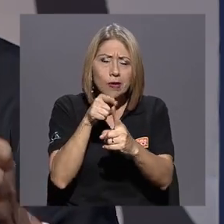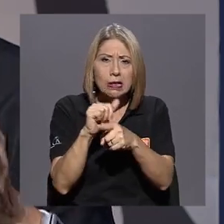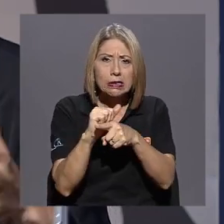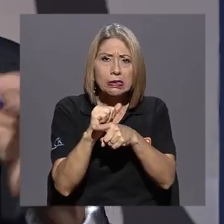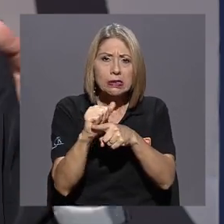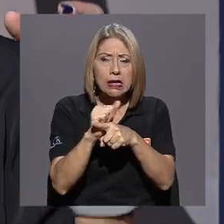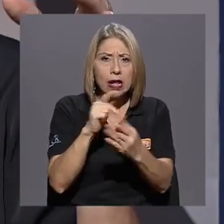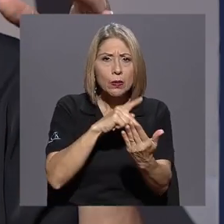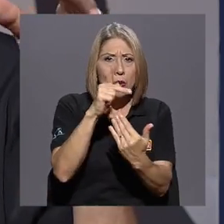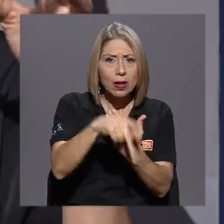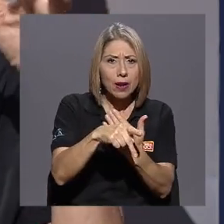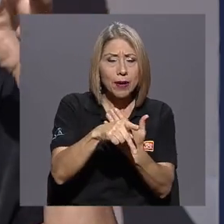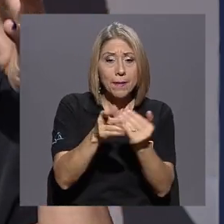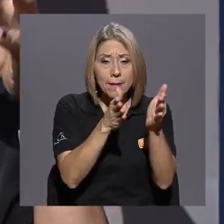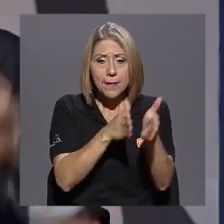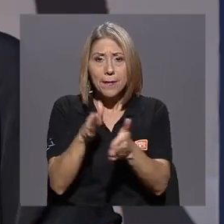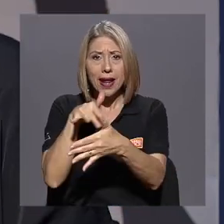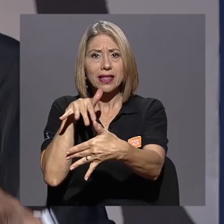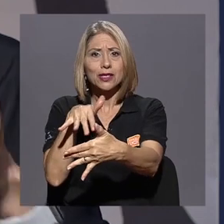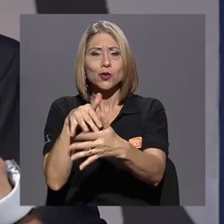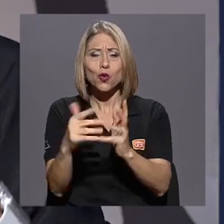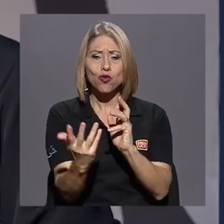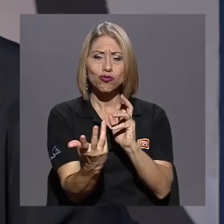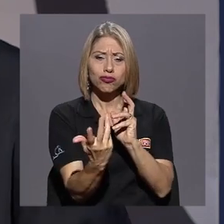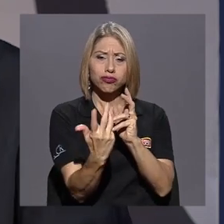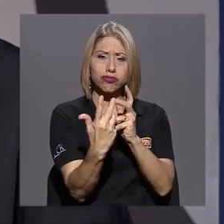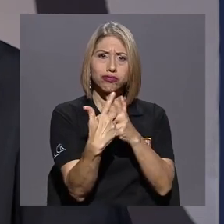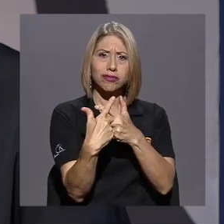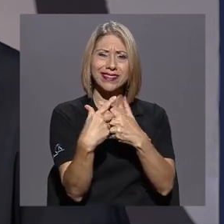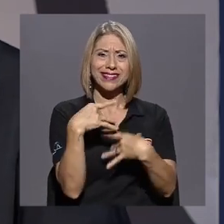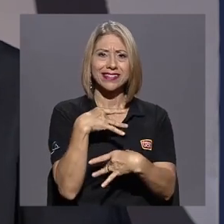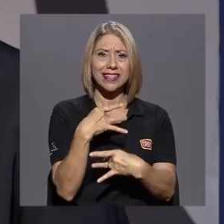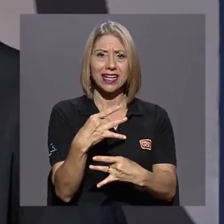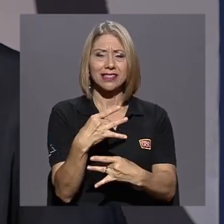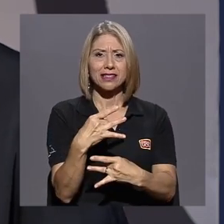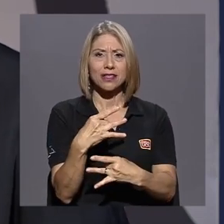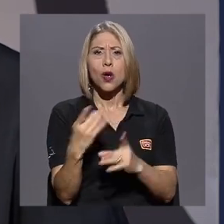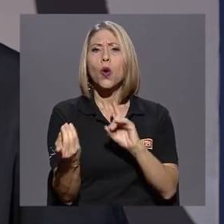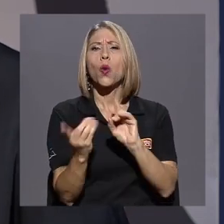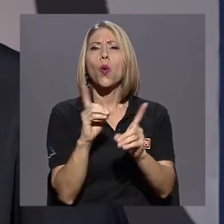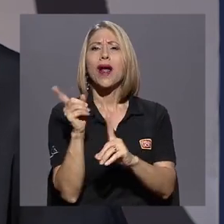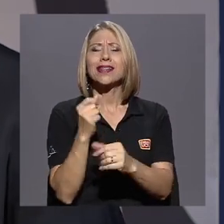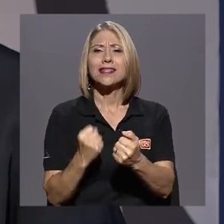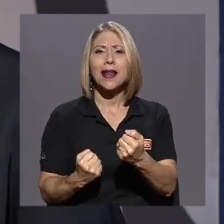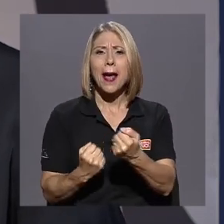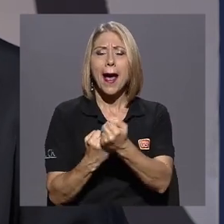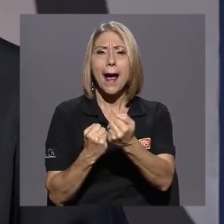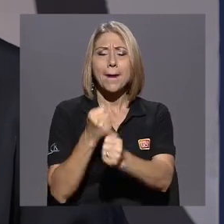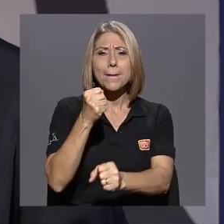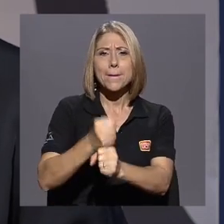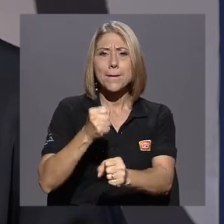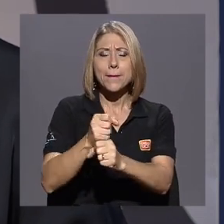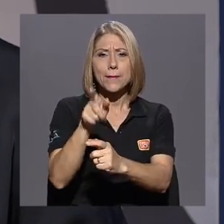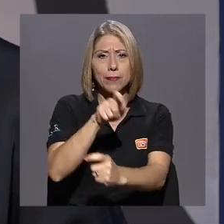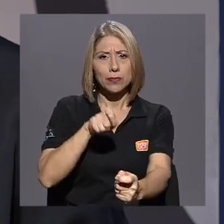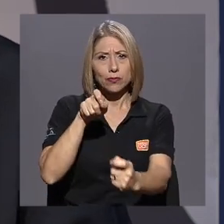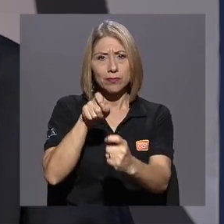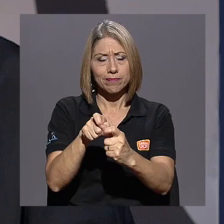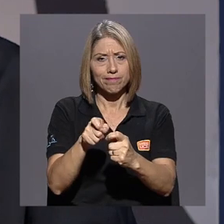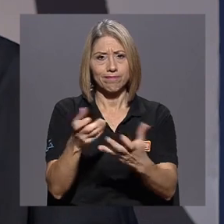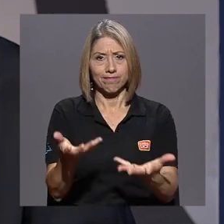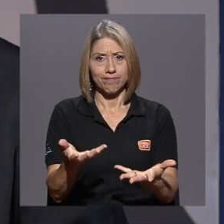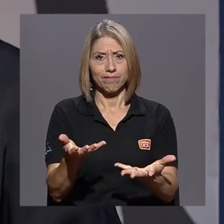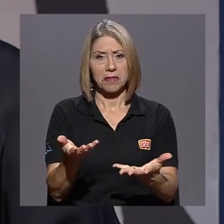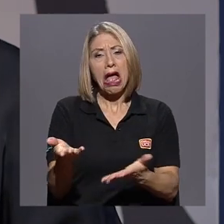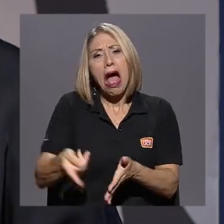plan de estudio, de acuerdo al interés de cuál es el aporte específico, ¿verdad?, que se quiere hacer. Entonces,